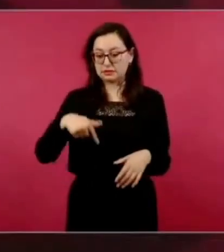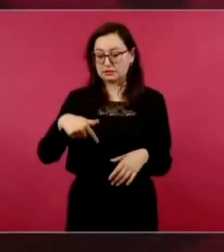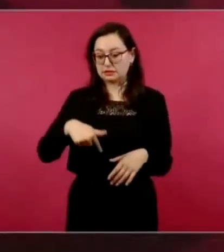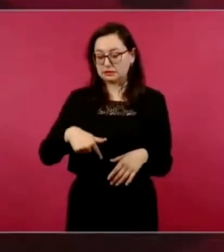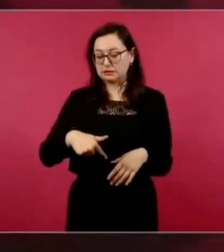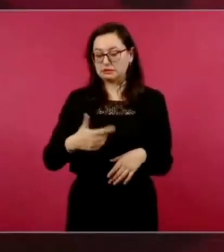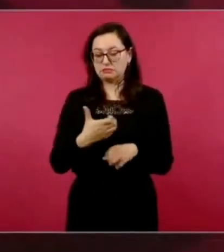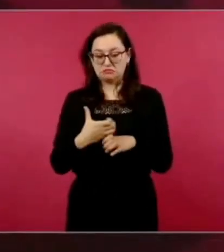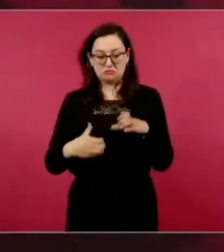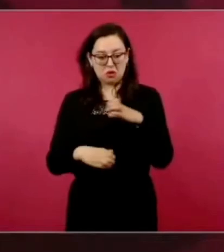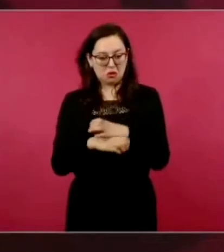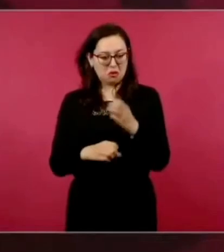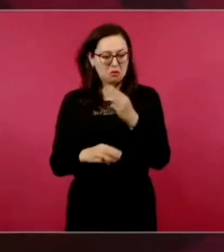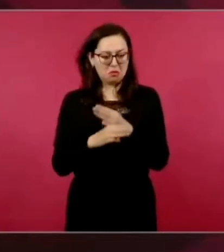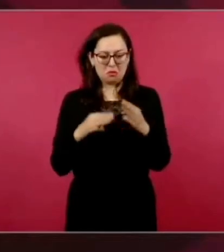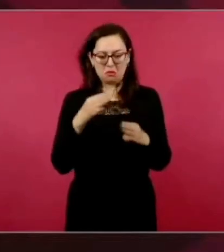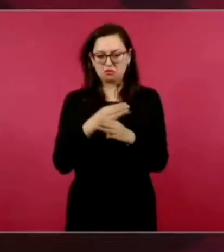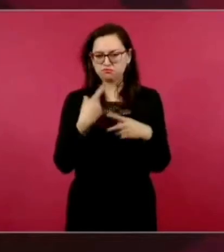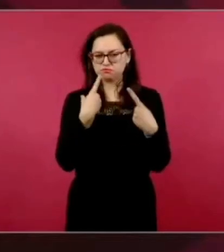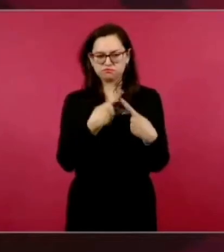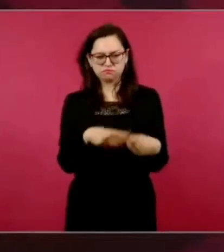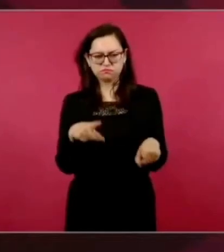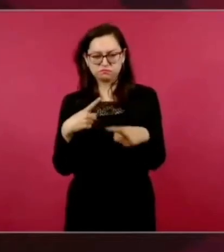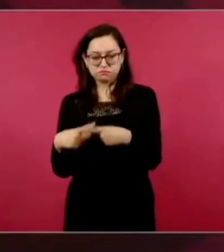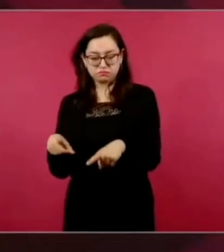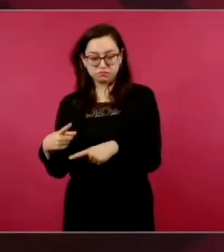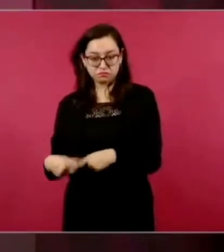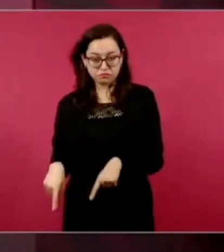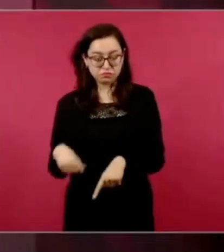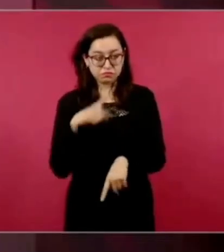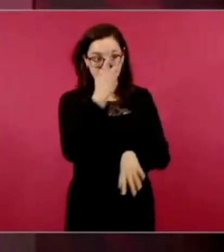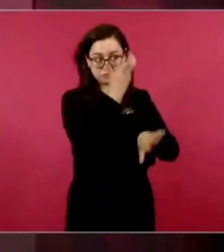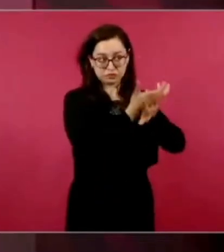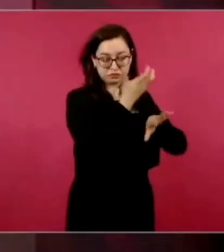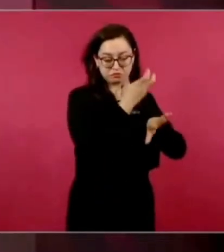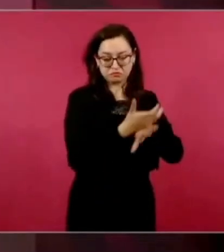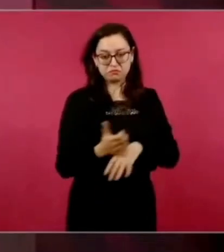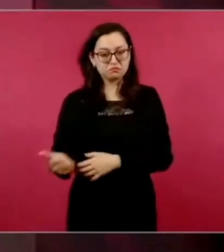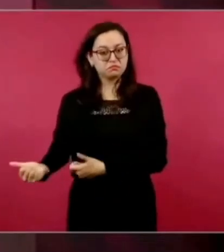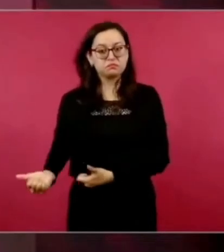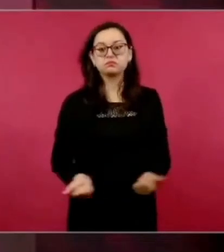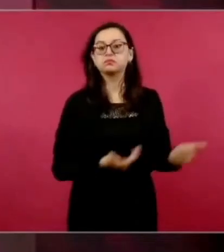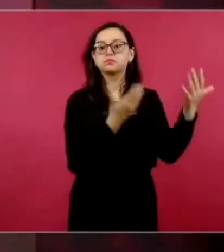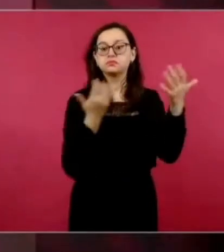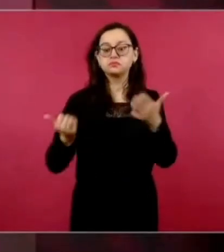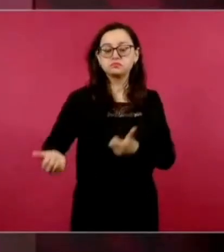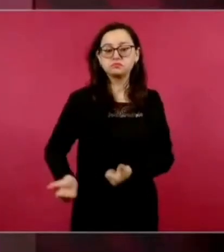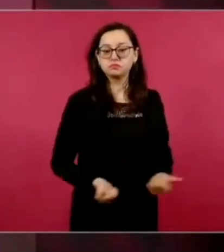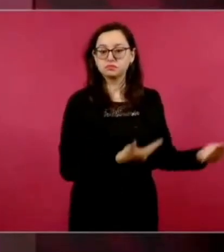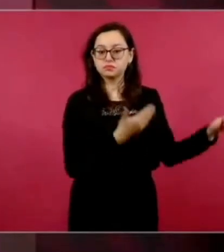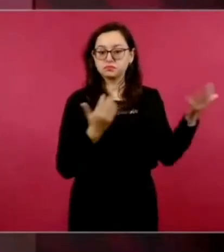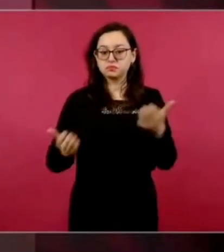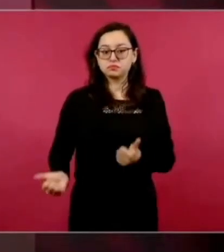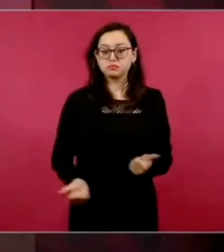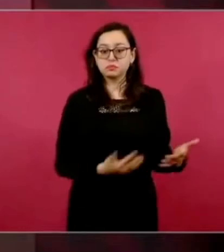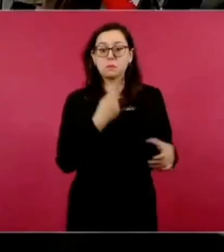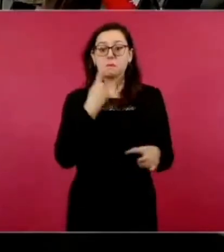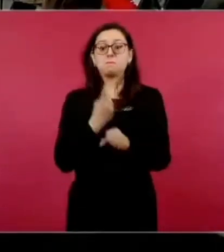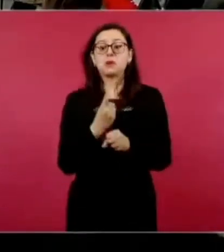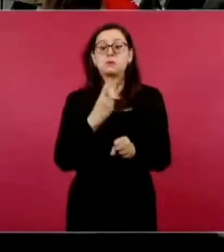Unidos. Somos el principal socio comercial de Estados Unidos en el mundo.